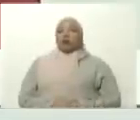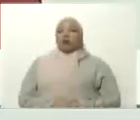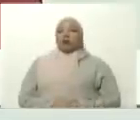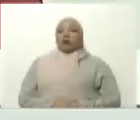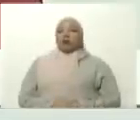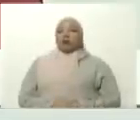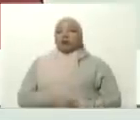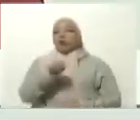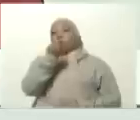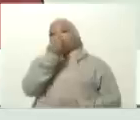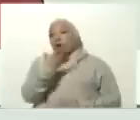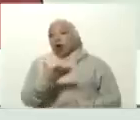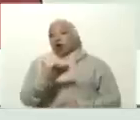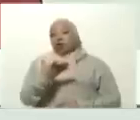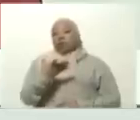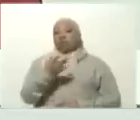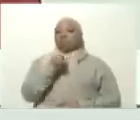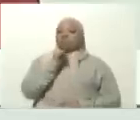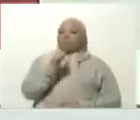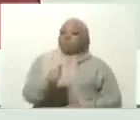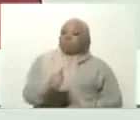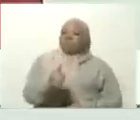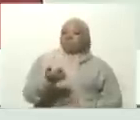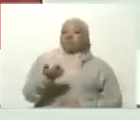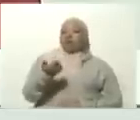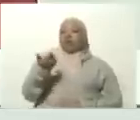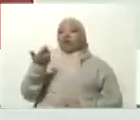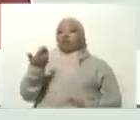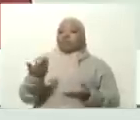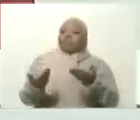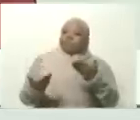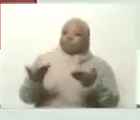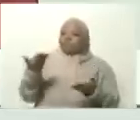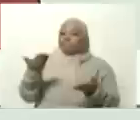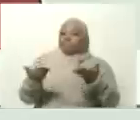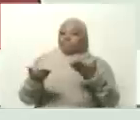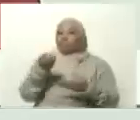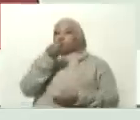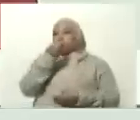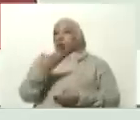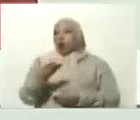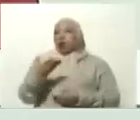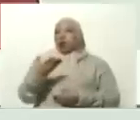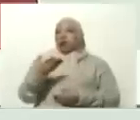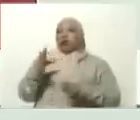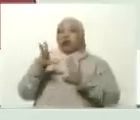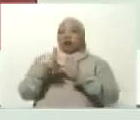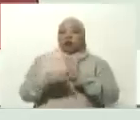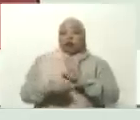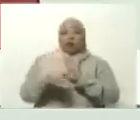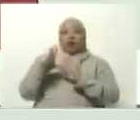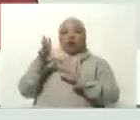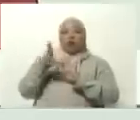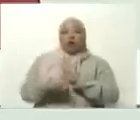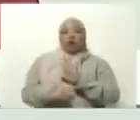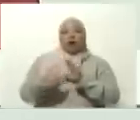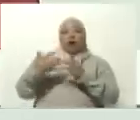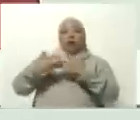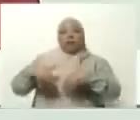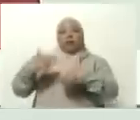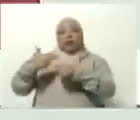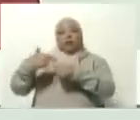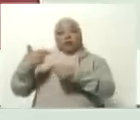Momentos buenos, momentos malos, como siempre, ¿ves? Hubo momentos muy buenos para ellos cuando se robaban todo el petróleo de Venezuela.